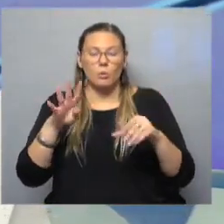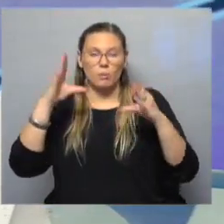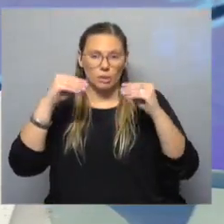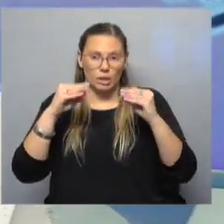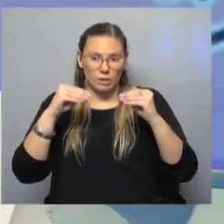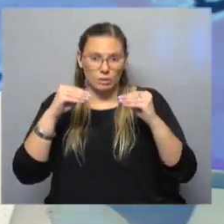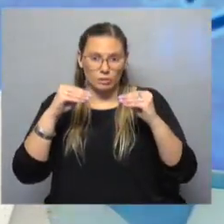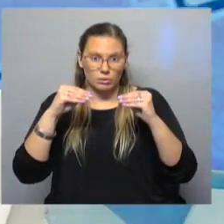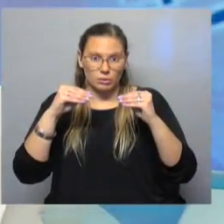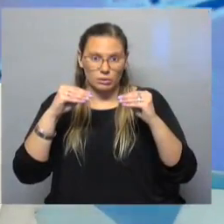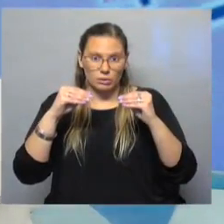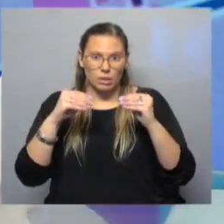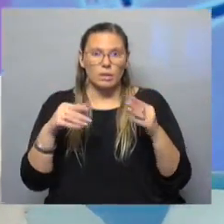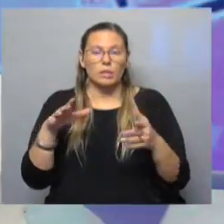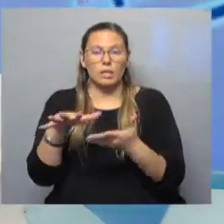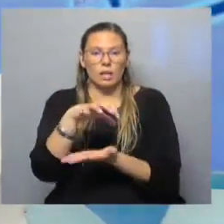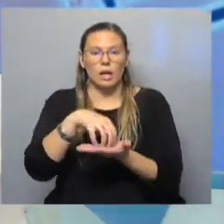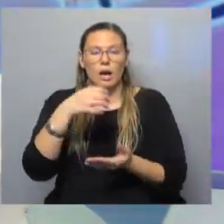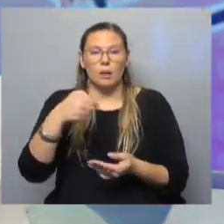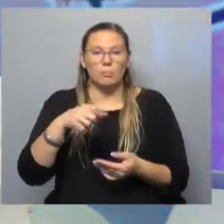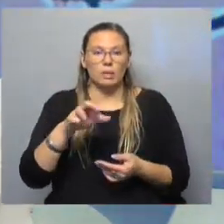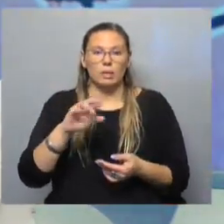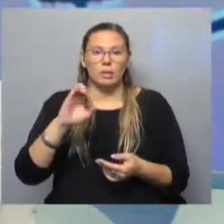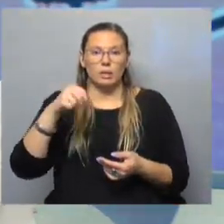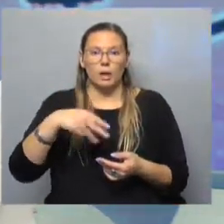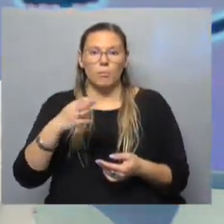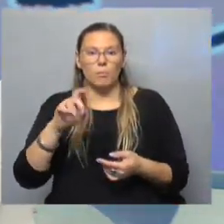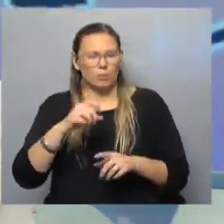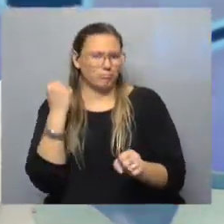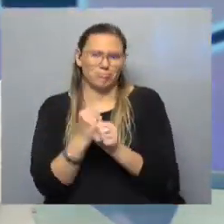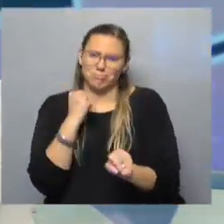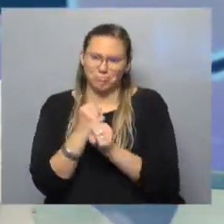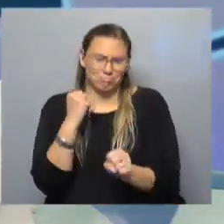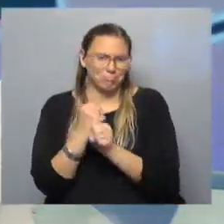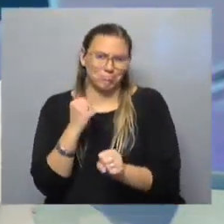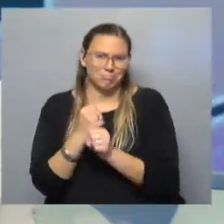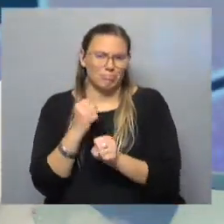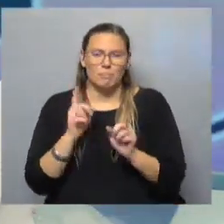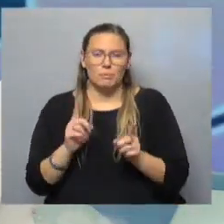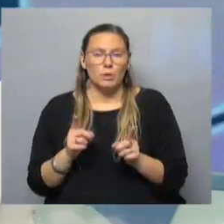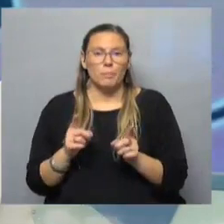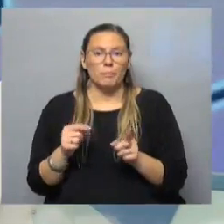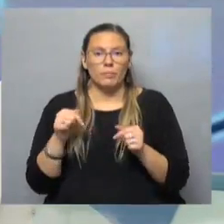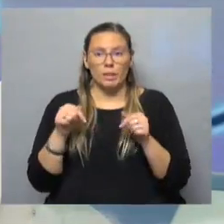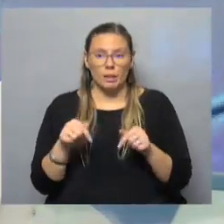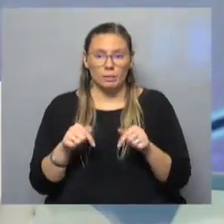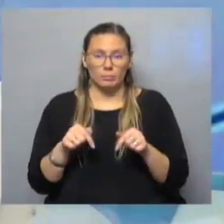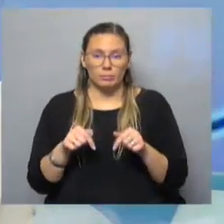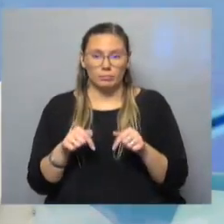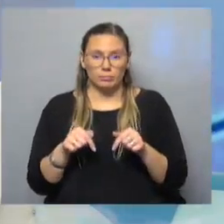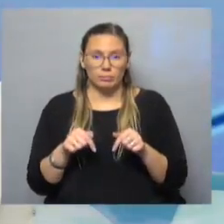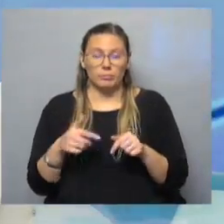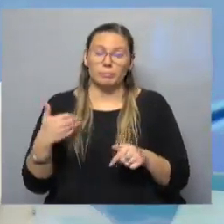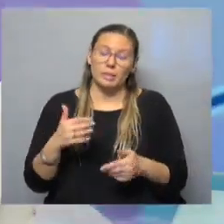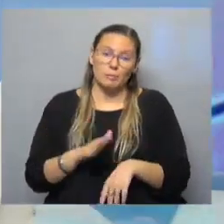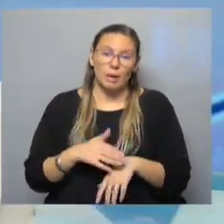desde American Box. O sea, la hacemos trabajar como debe ser. Y bueno, y en este momento